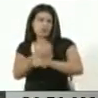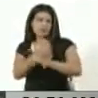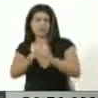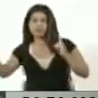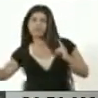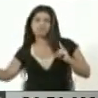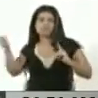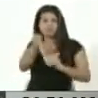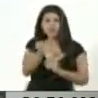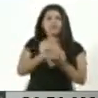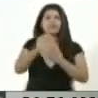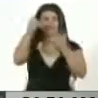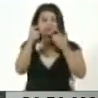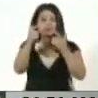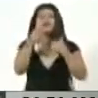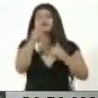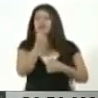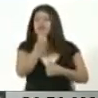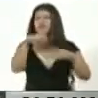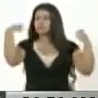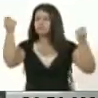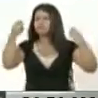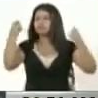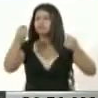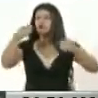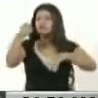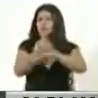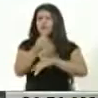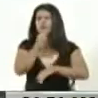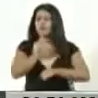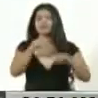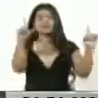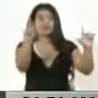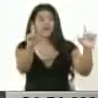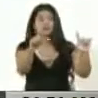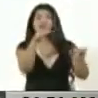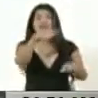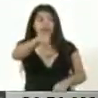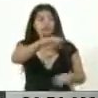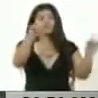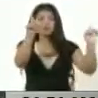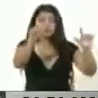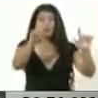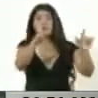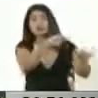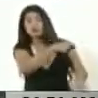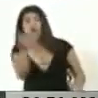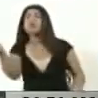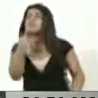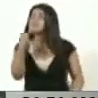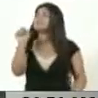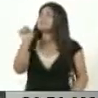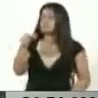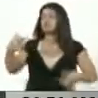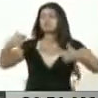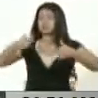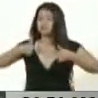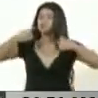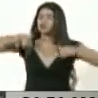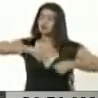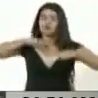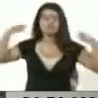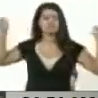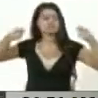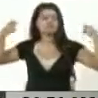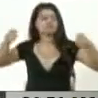Incluso se llamó golpe mediático. Lo admitieron, por eso te digo, fue confeso, fue público y notorio, lo dijeron los propios medios en sus pantallas al día